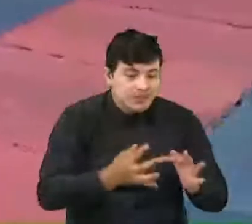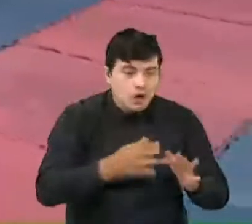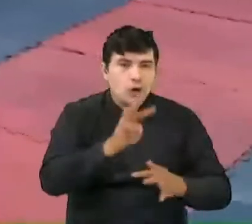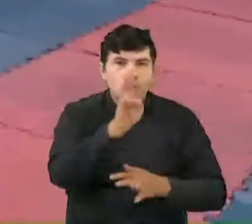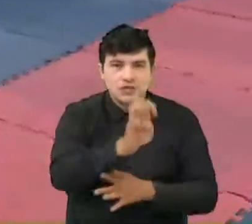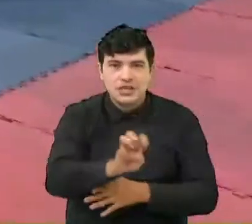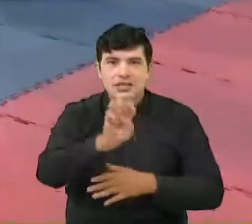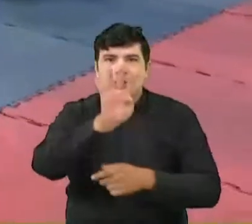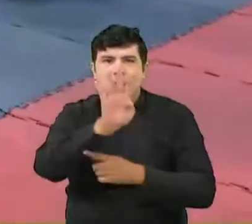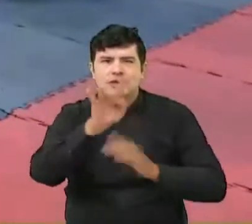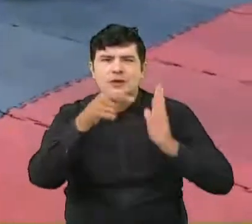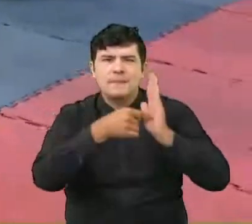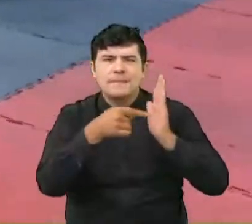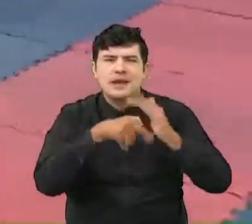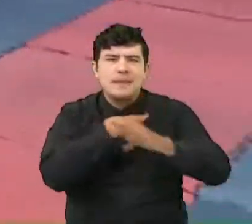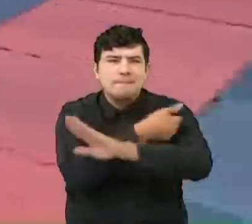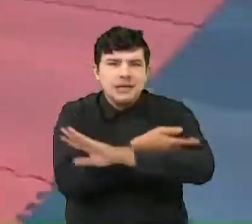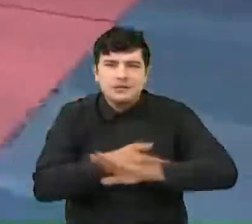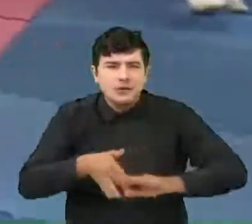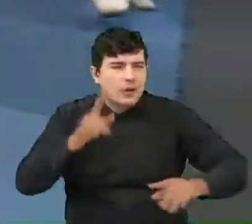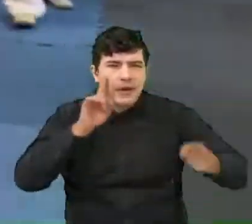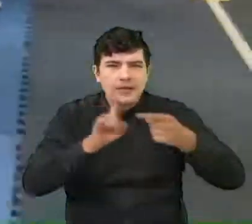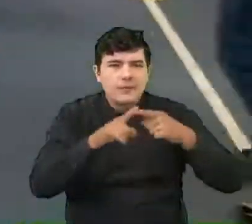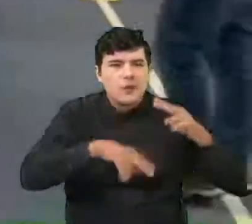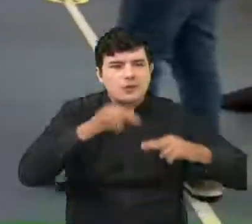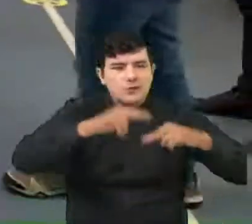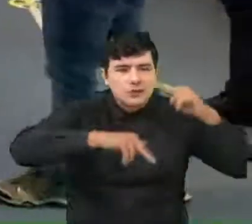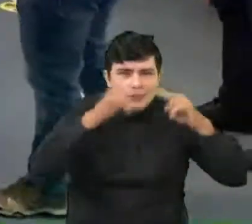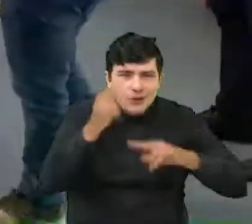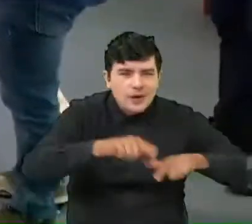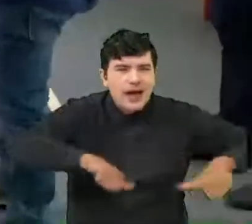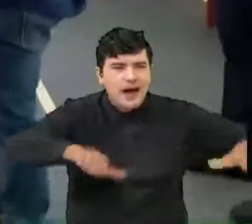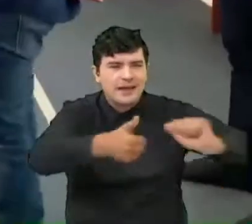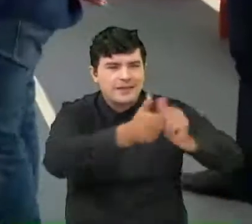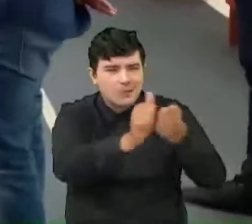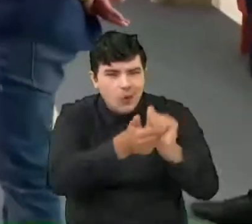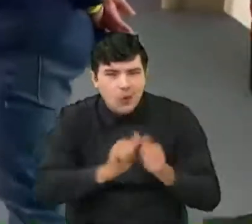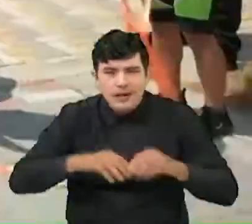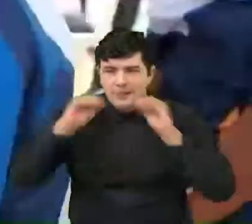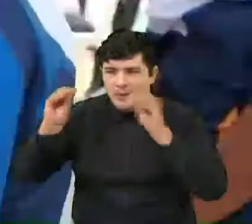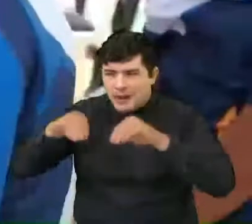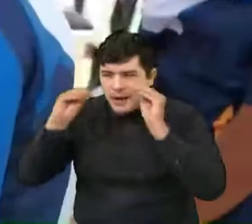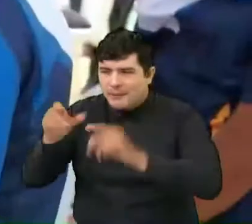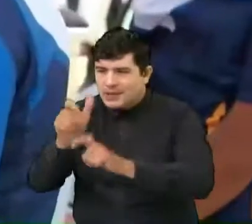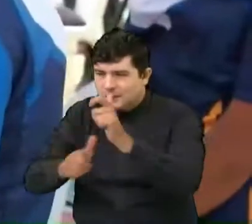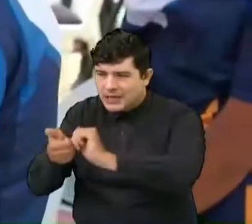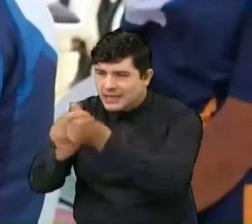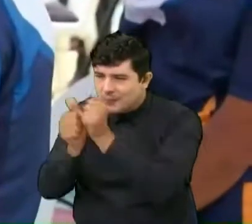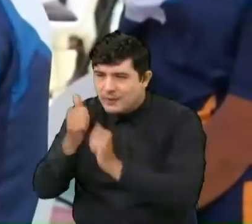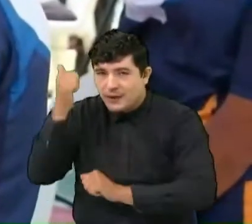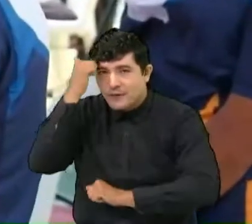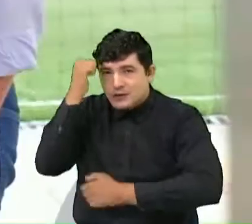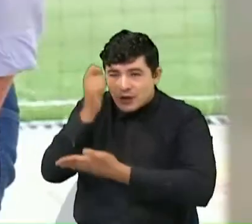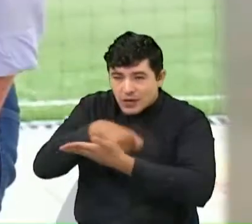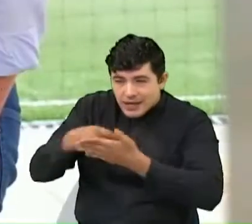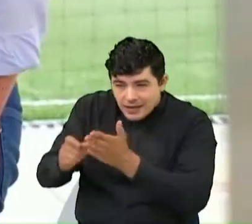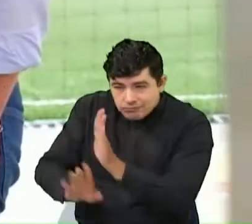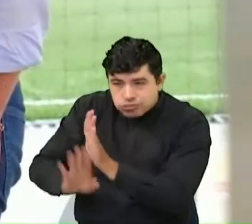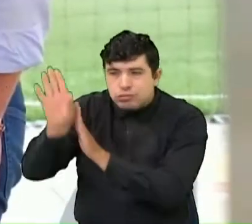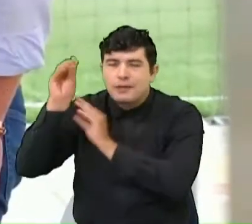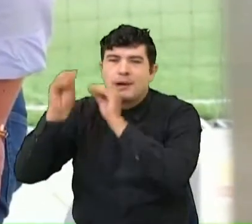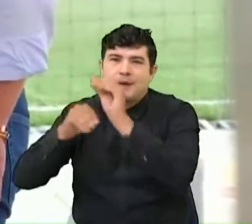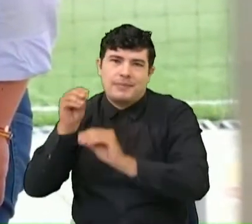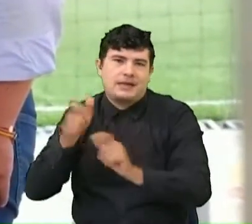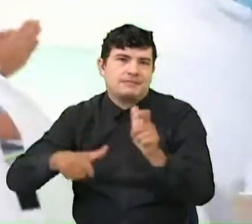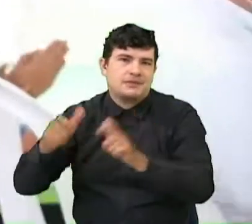pesos para infraestructura deportiva, talentos y procesos de formación de atletas. Nos hemos puesto una tarea.